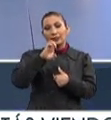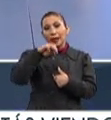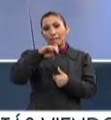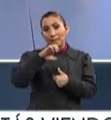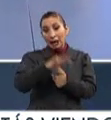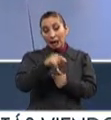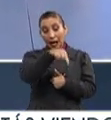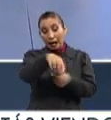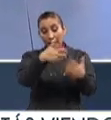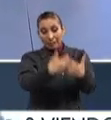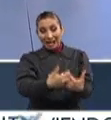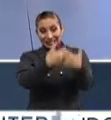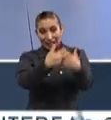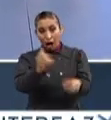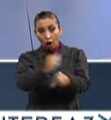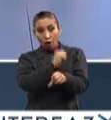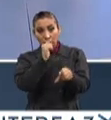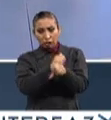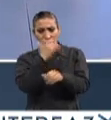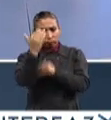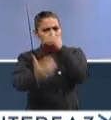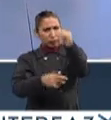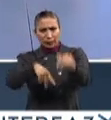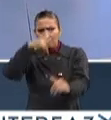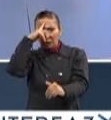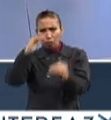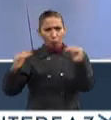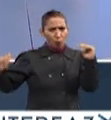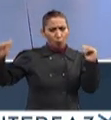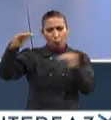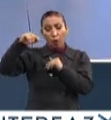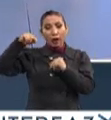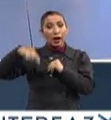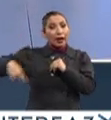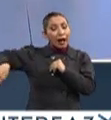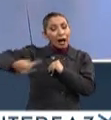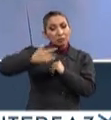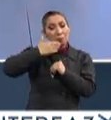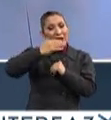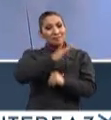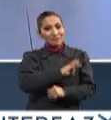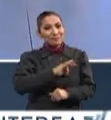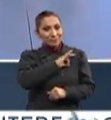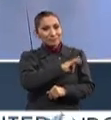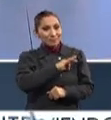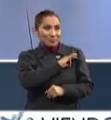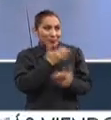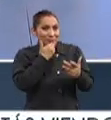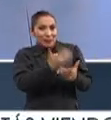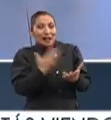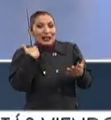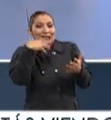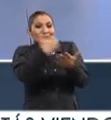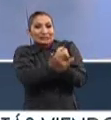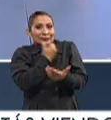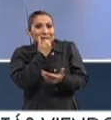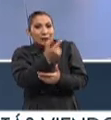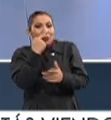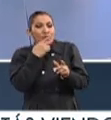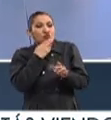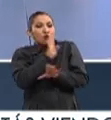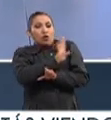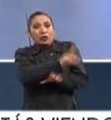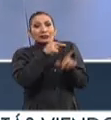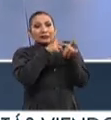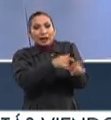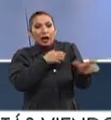que bueno, la industria automotriz tan desarrollada en nuestro país pues está celebrando porque pues fue un logro importante para conservar